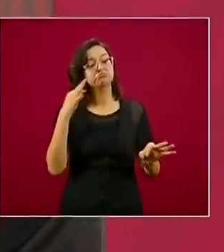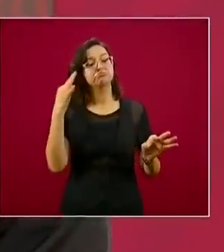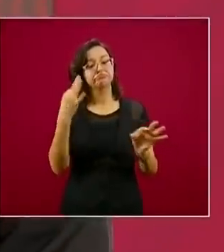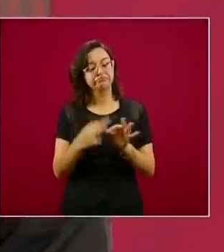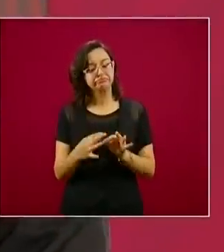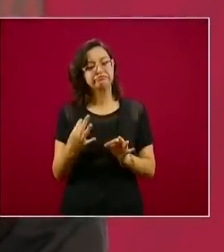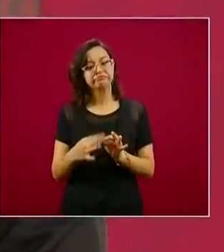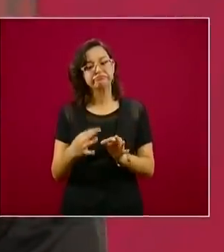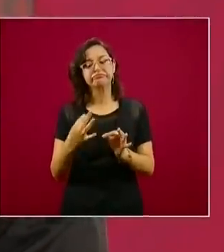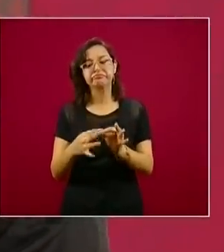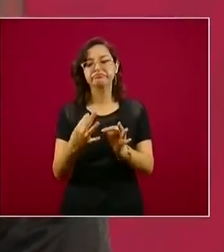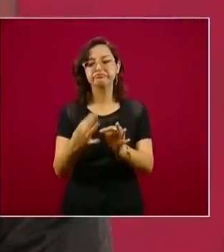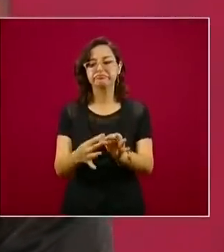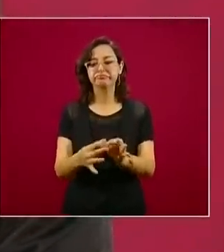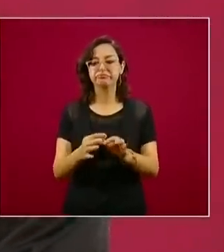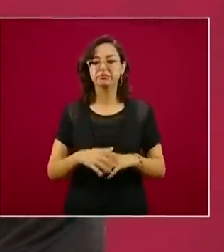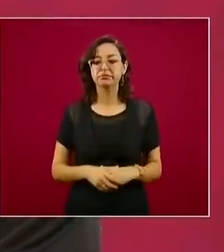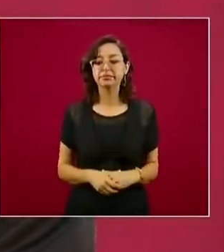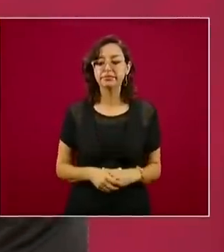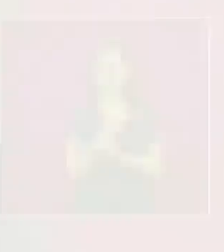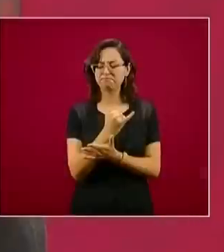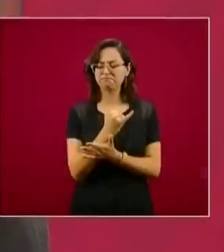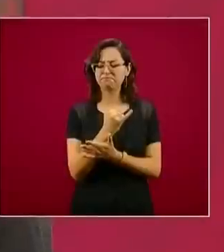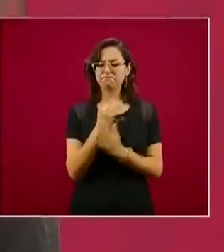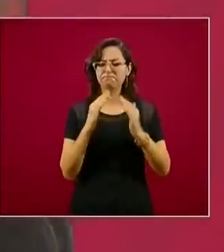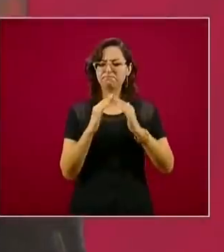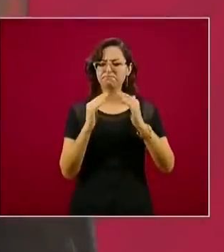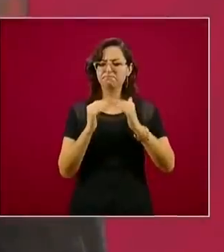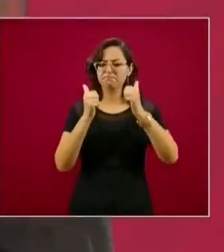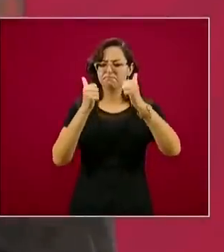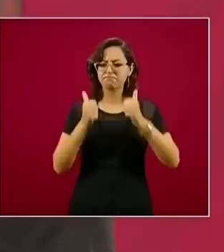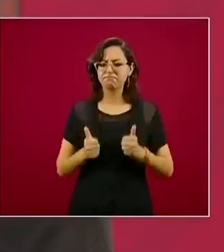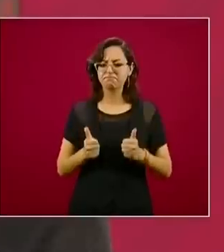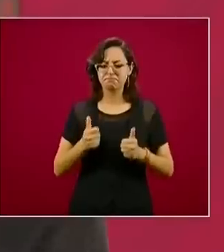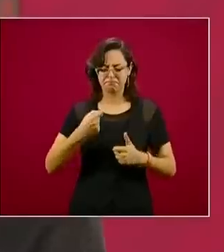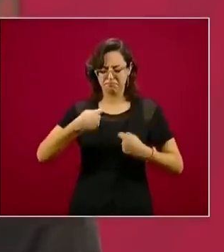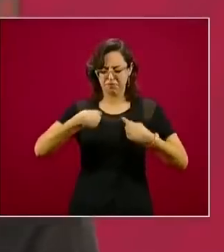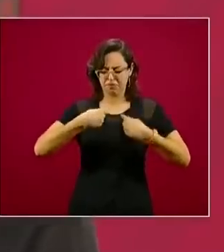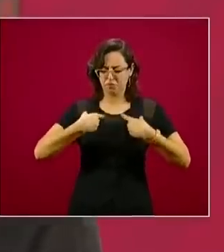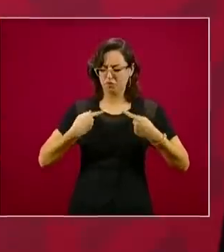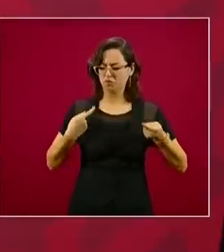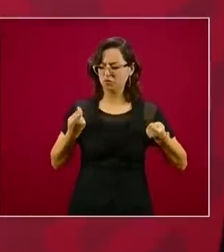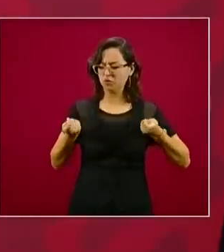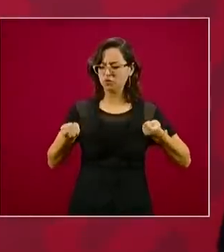que se autolimita y que se gobierna a sí mismo.